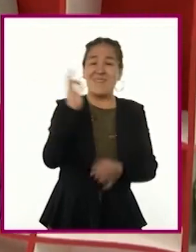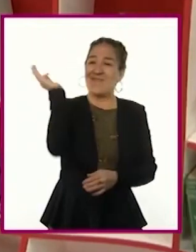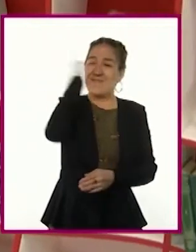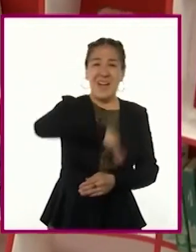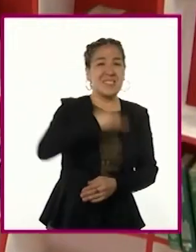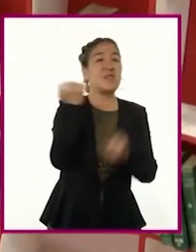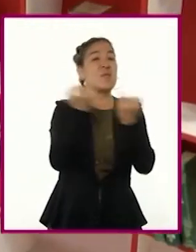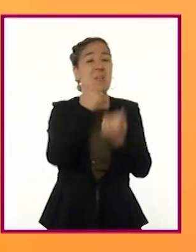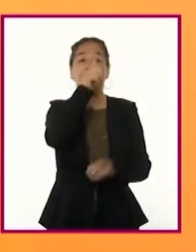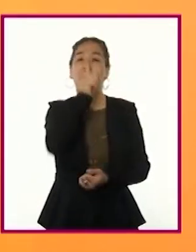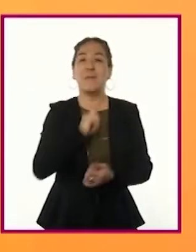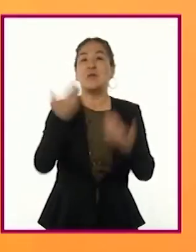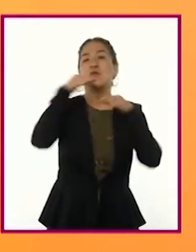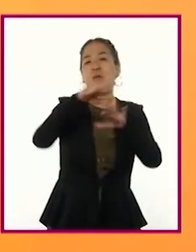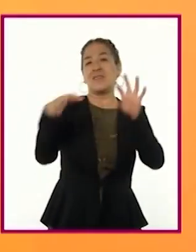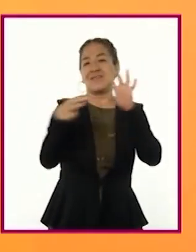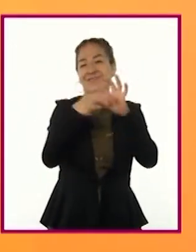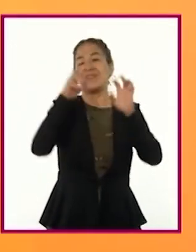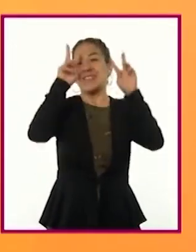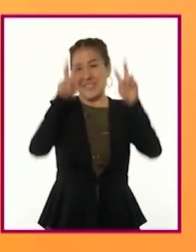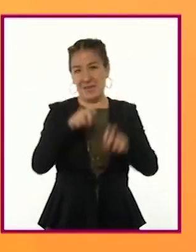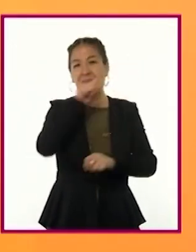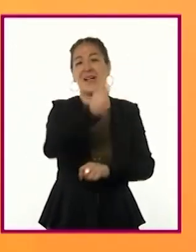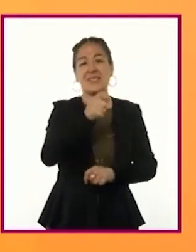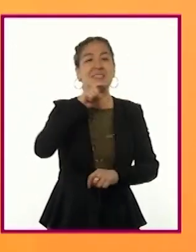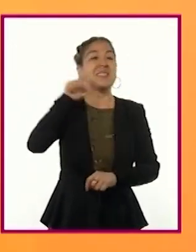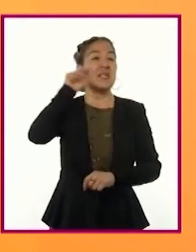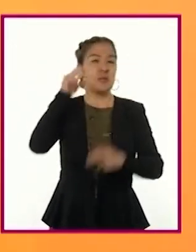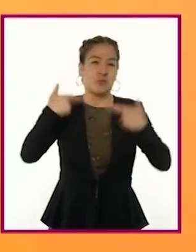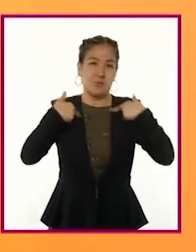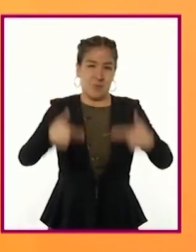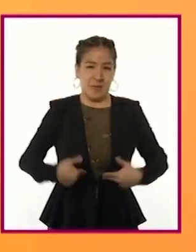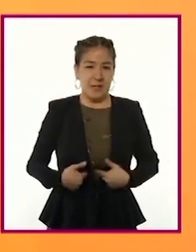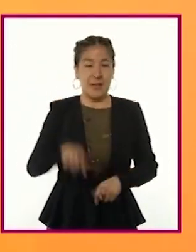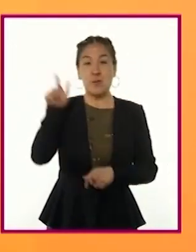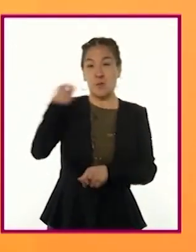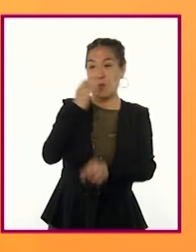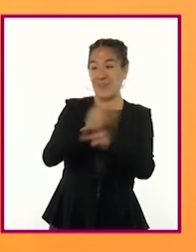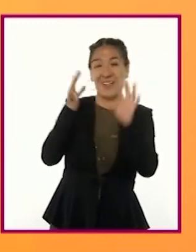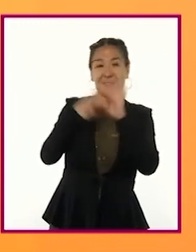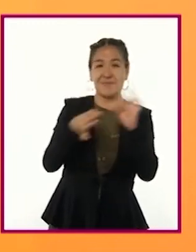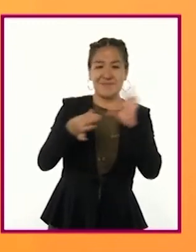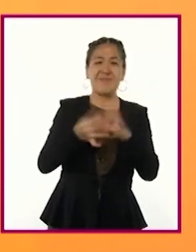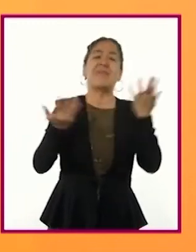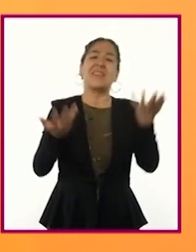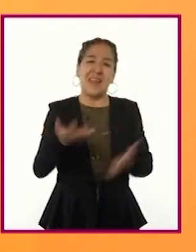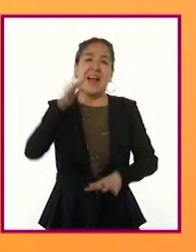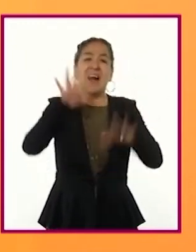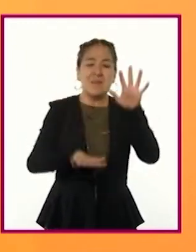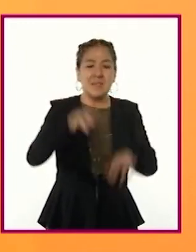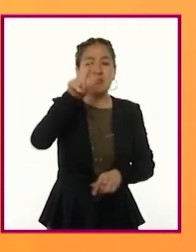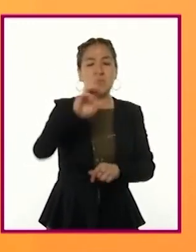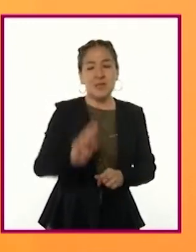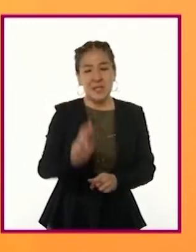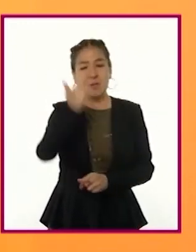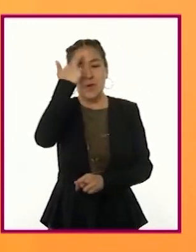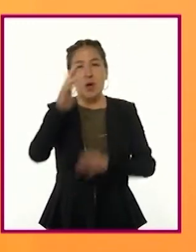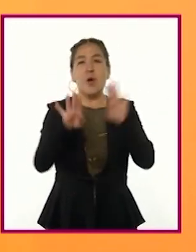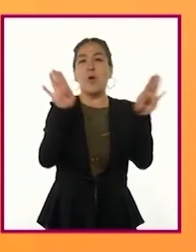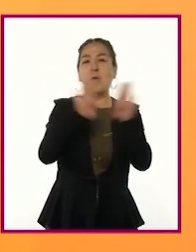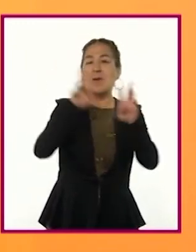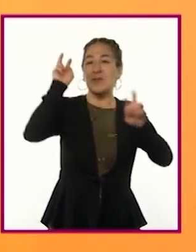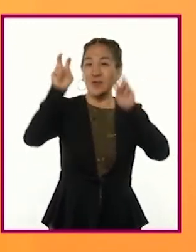relacionan con la sexualidad humana. Relacionado a lo que nos has contado, en ocasiones los recuerdos y las